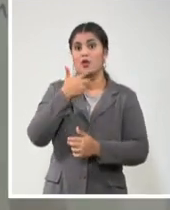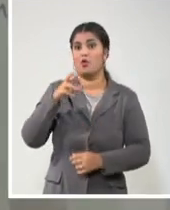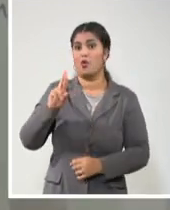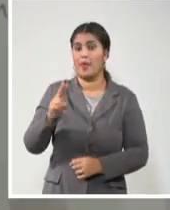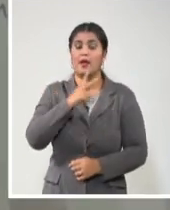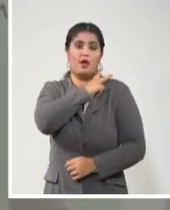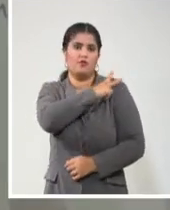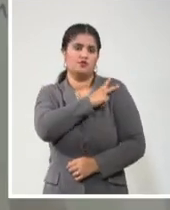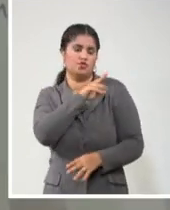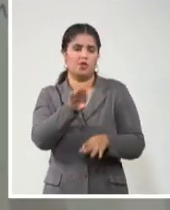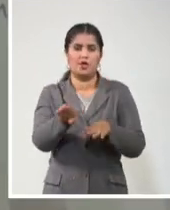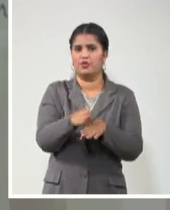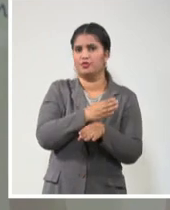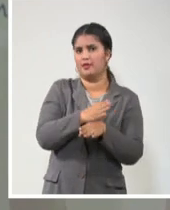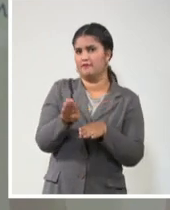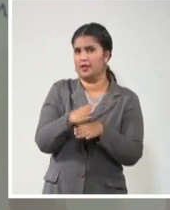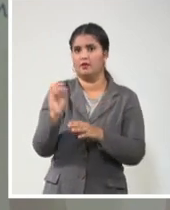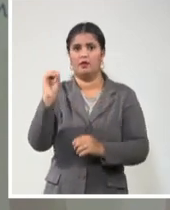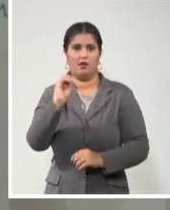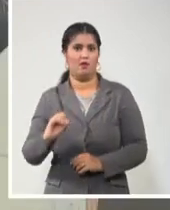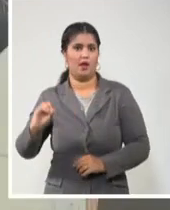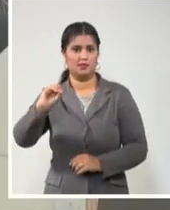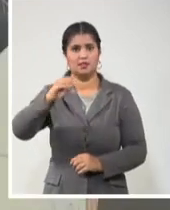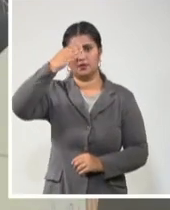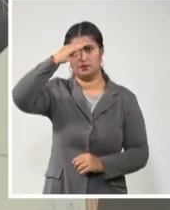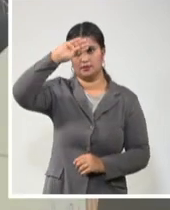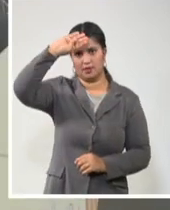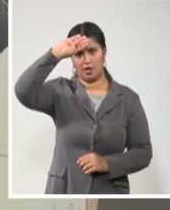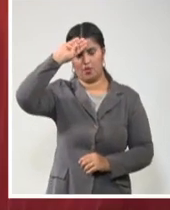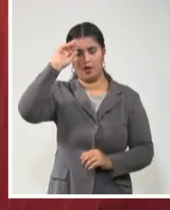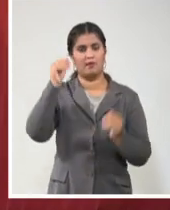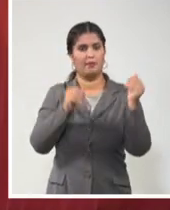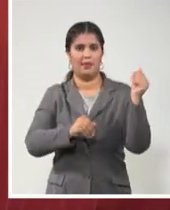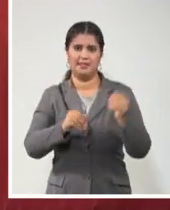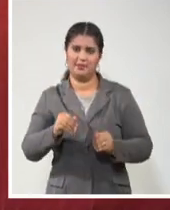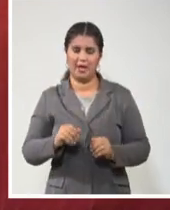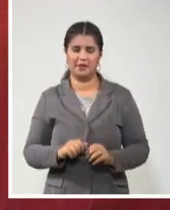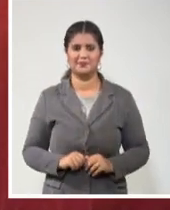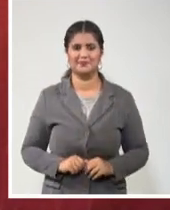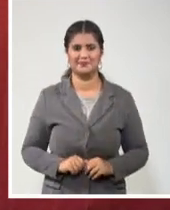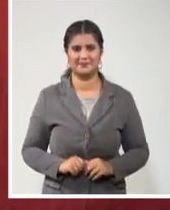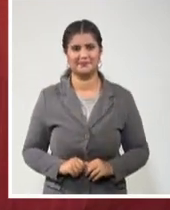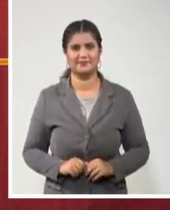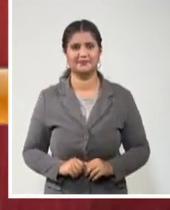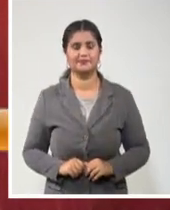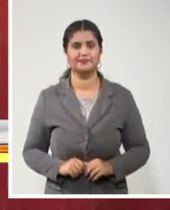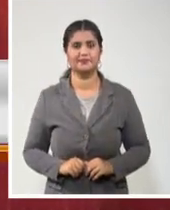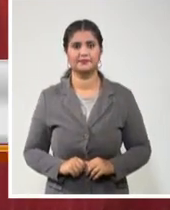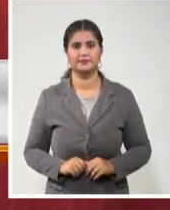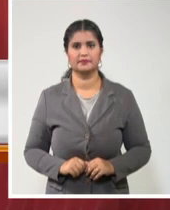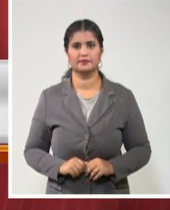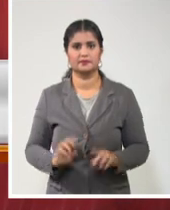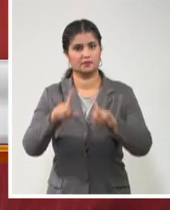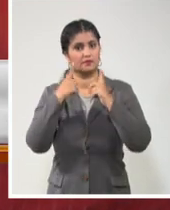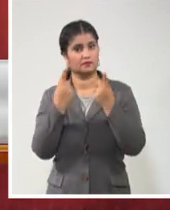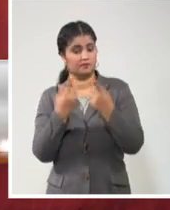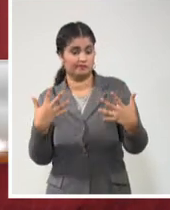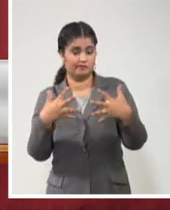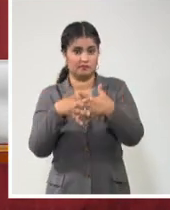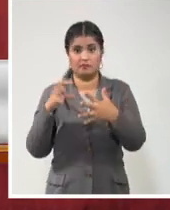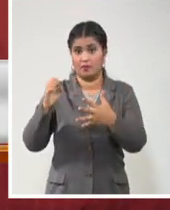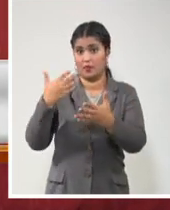y representantes de las instituciones cubanas invitadas. Nos da la posibilidad de contactar con estas empresas para